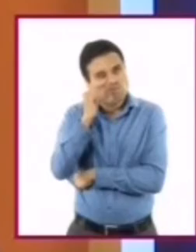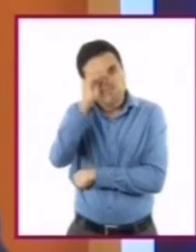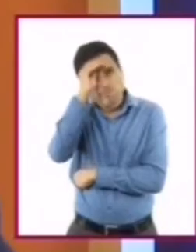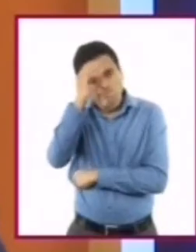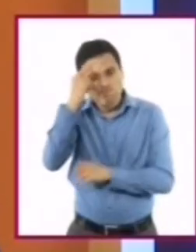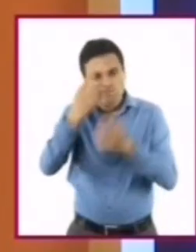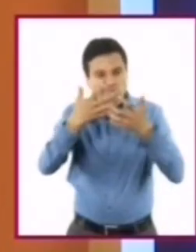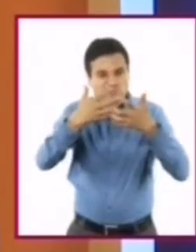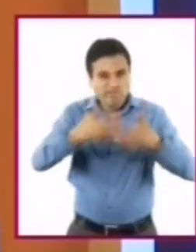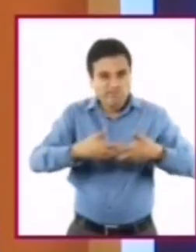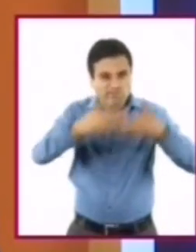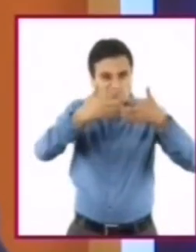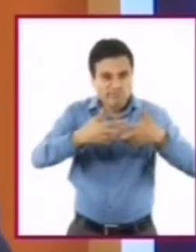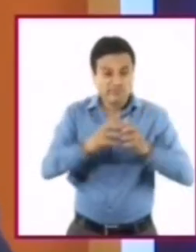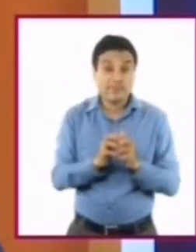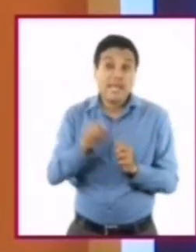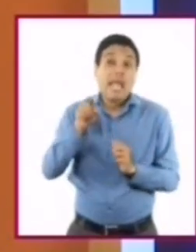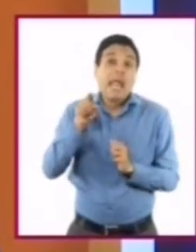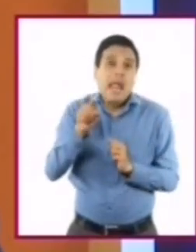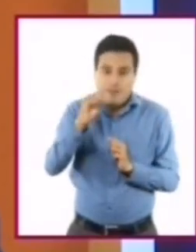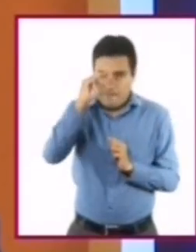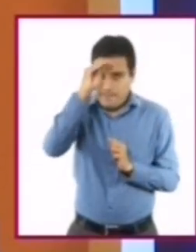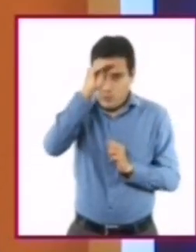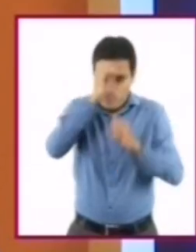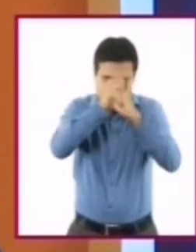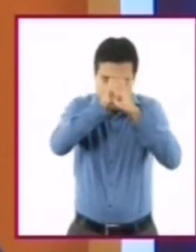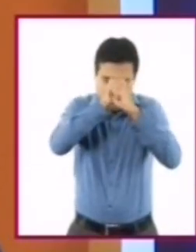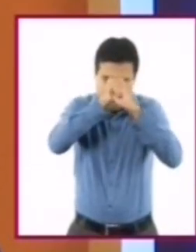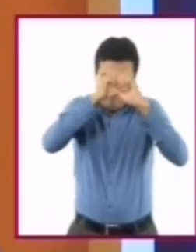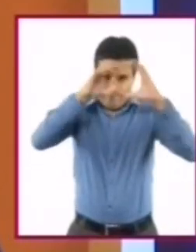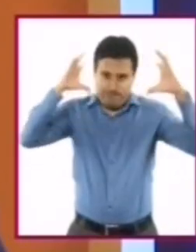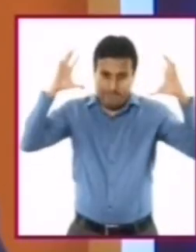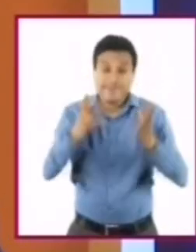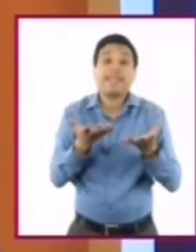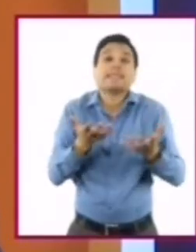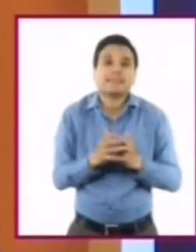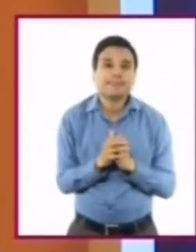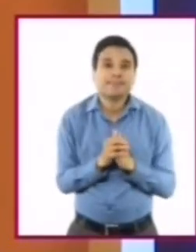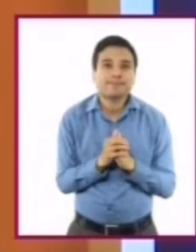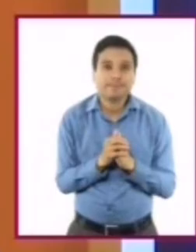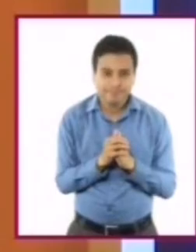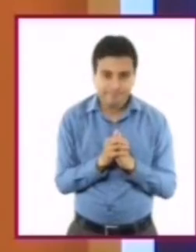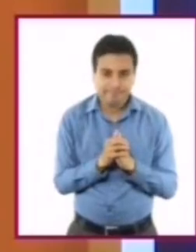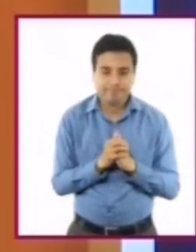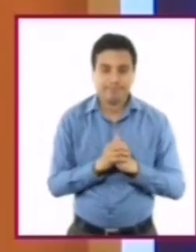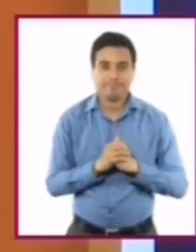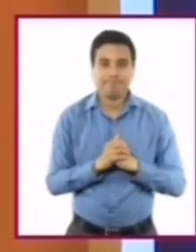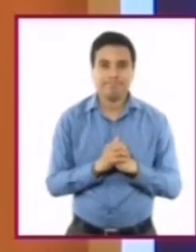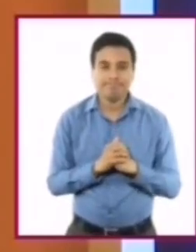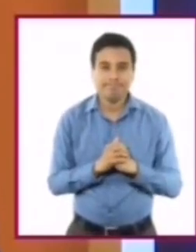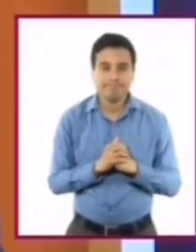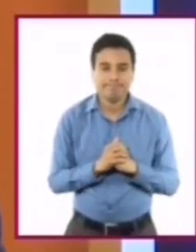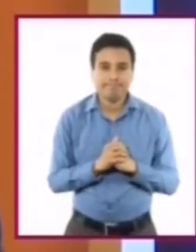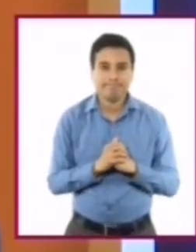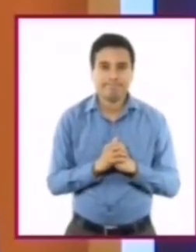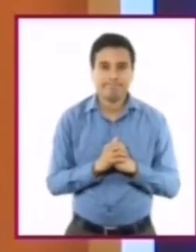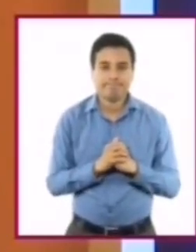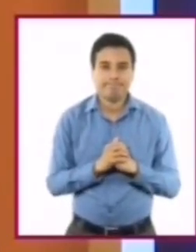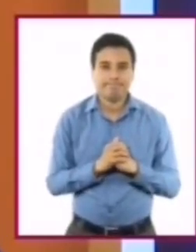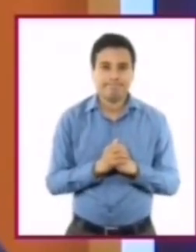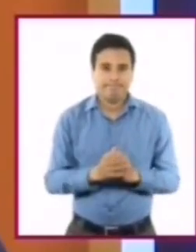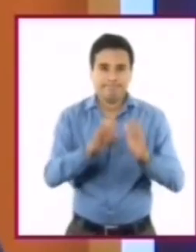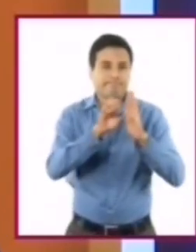El experimento que él pensó para analizar la gravitación de Newton fue el del resultado que tendría